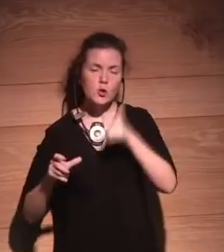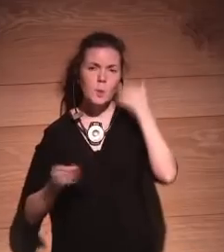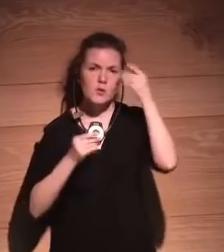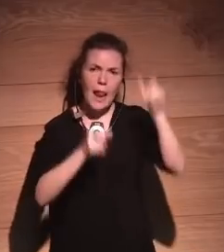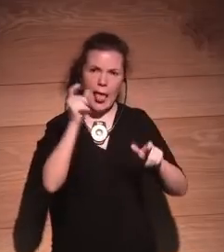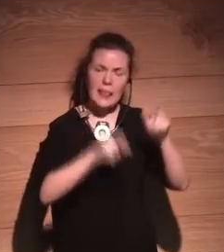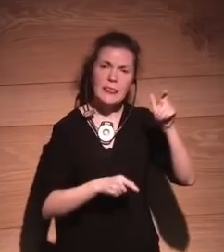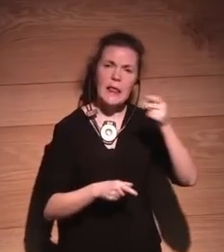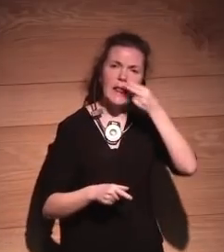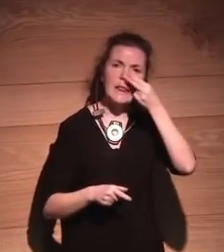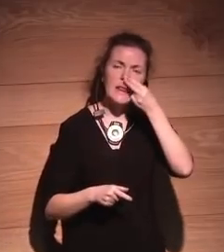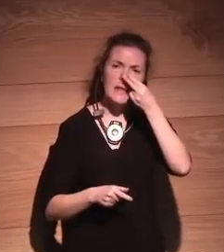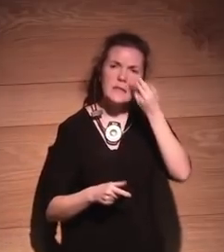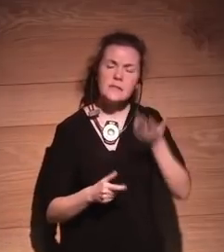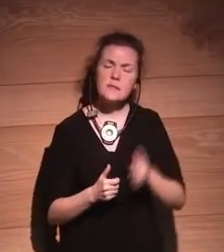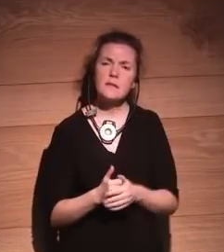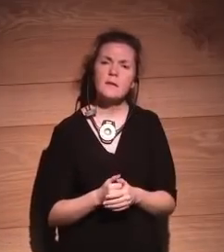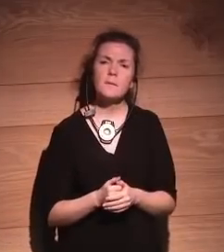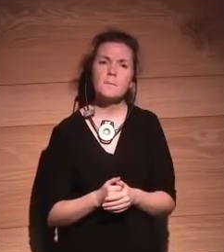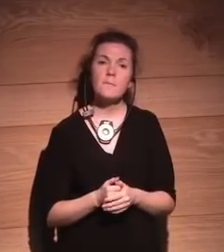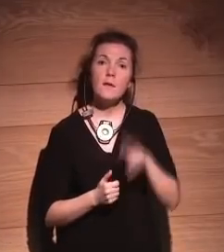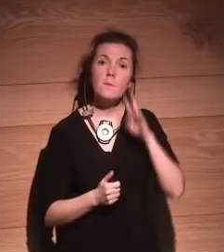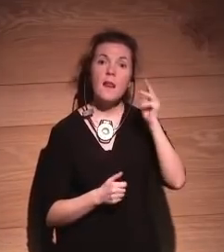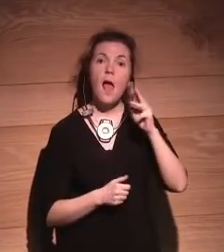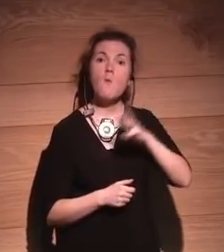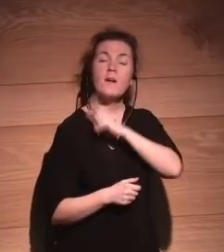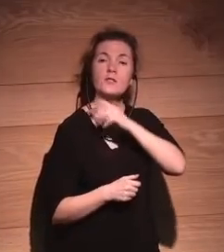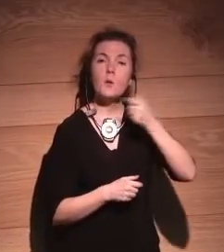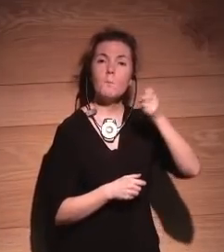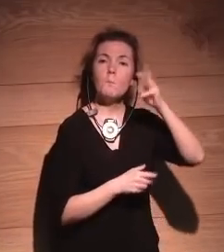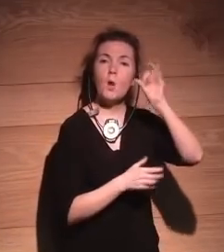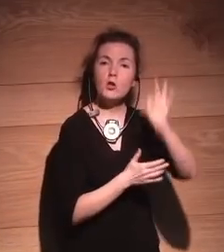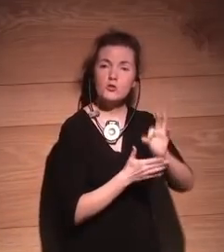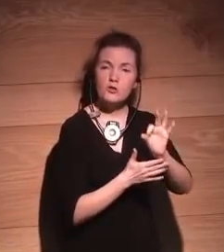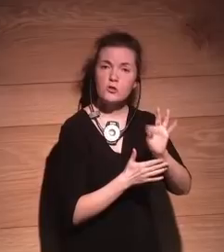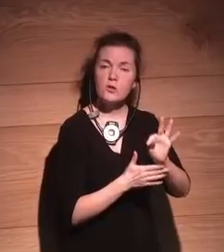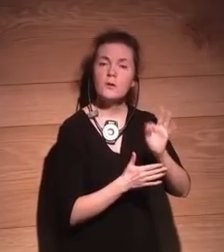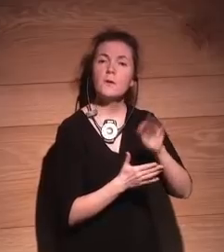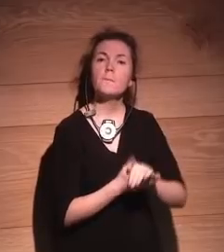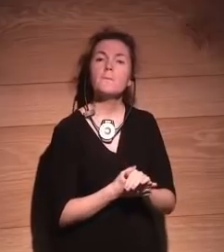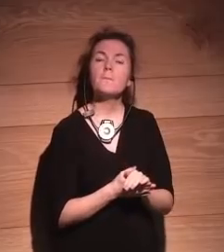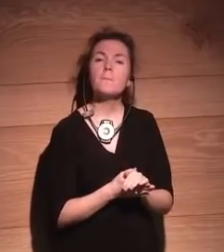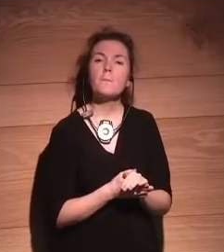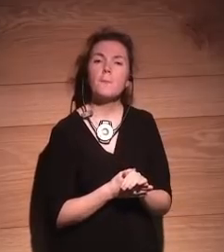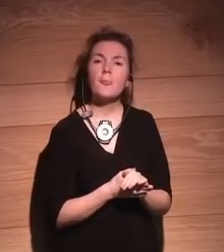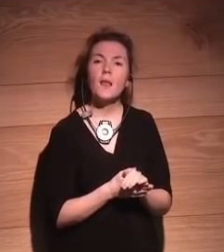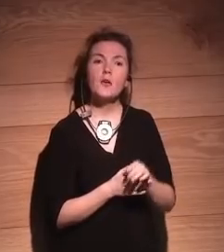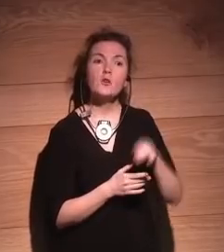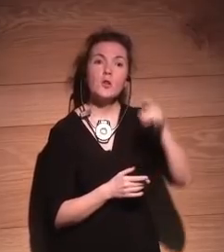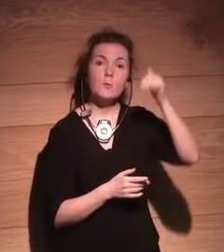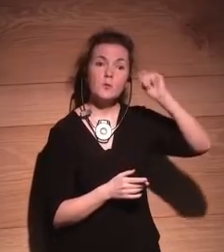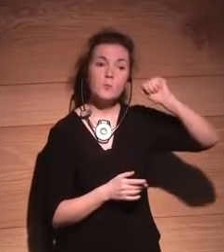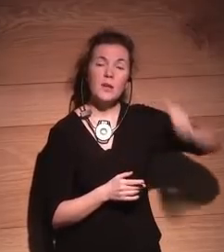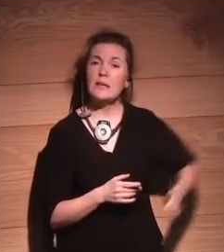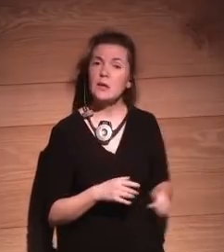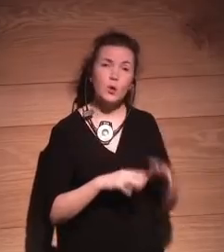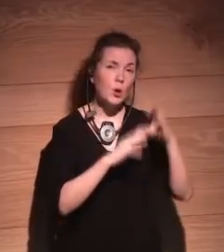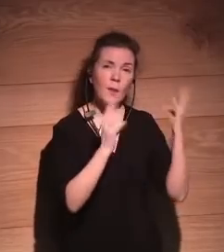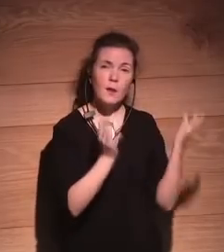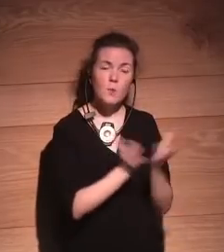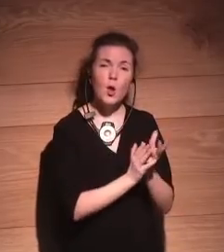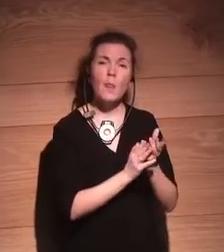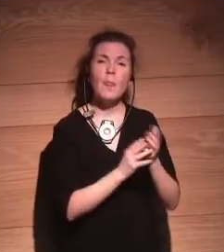importa. Mira Washington Post, que compró Jeff Bezos. Es uno de los hombres más ricos del mundo. Es